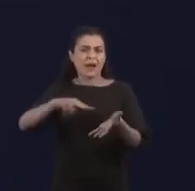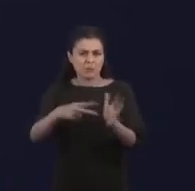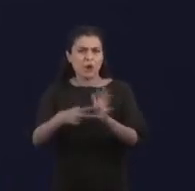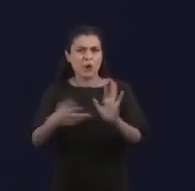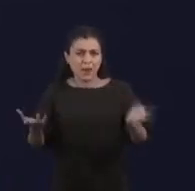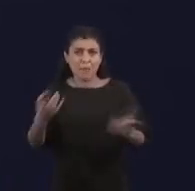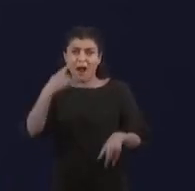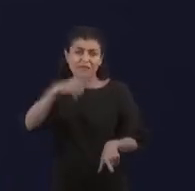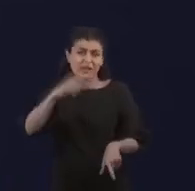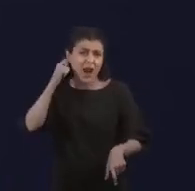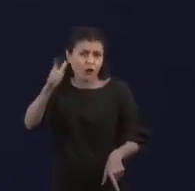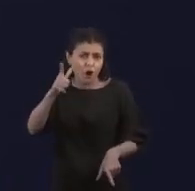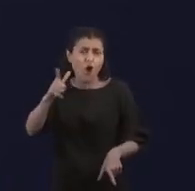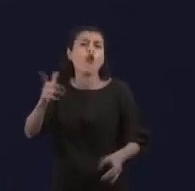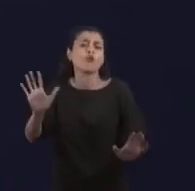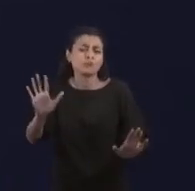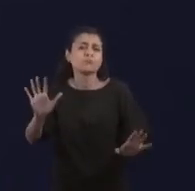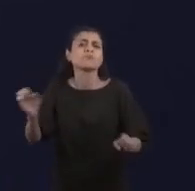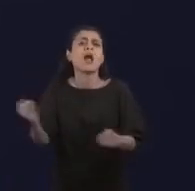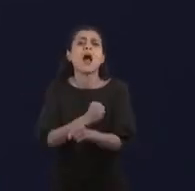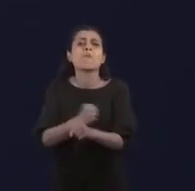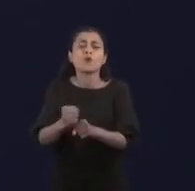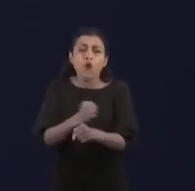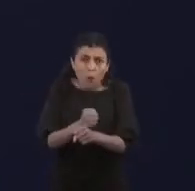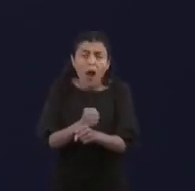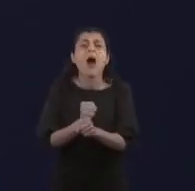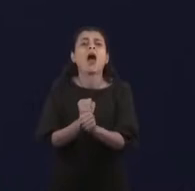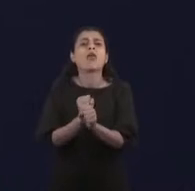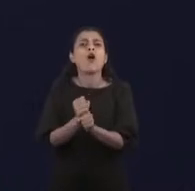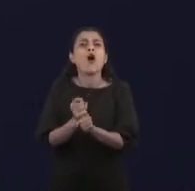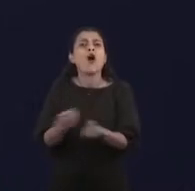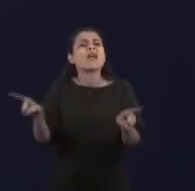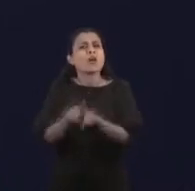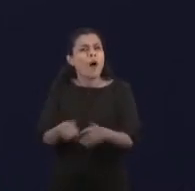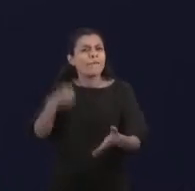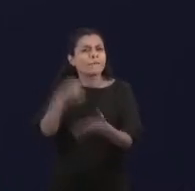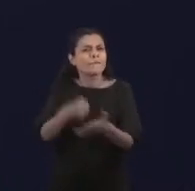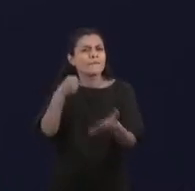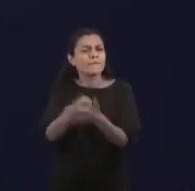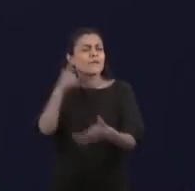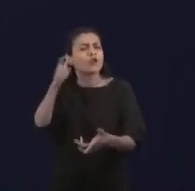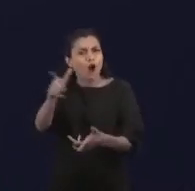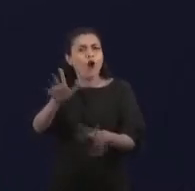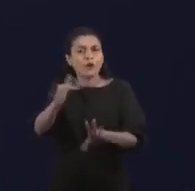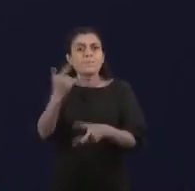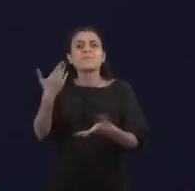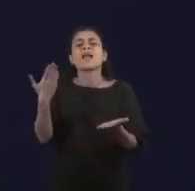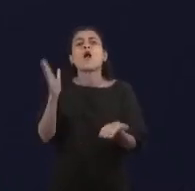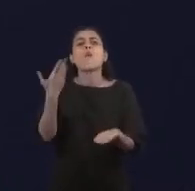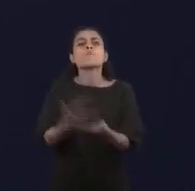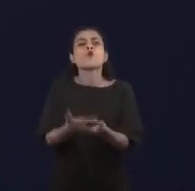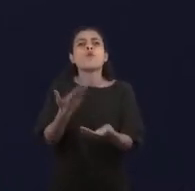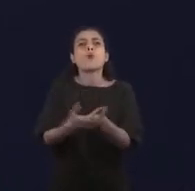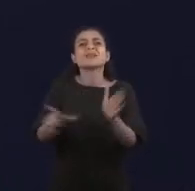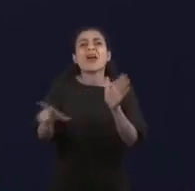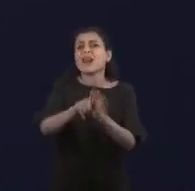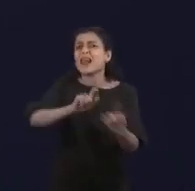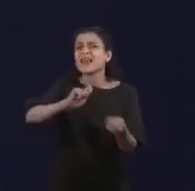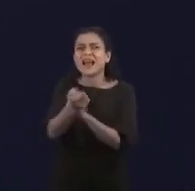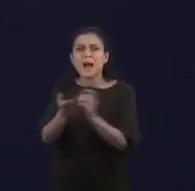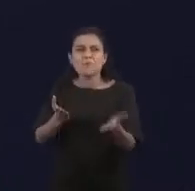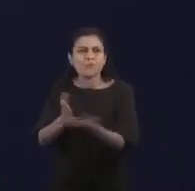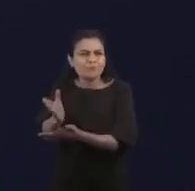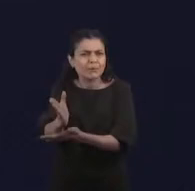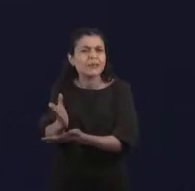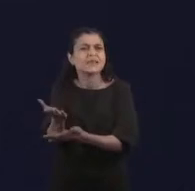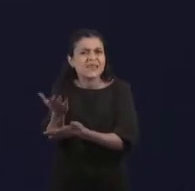Finalmente, los argentinos contamos con, a pesar de todo, con la propuesta legislativa más ambiciosa de las últimas al